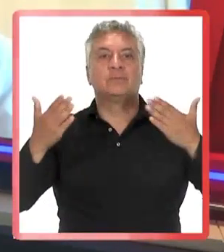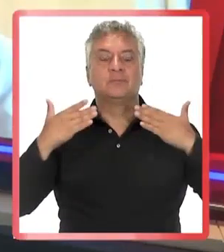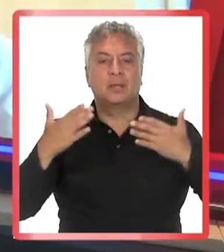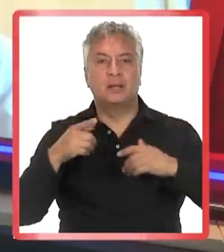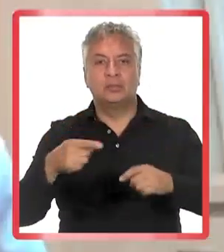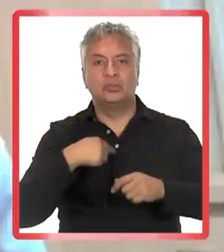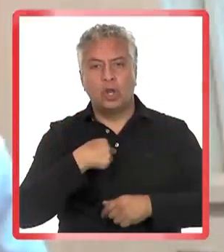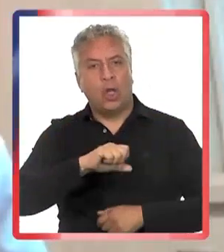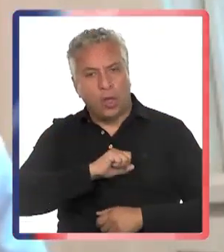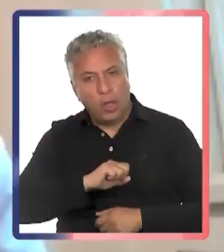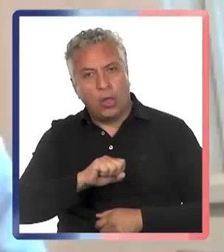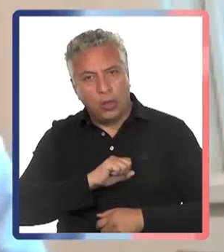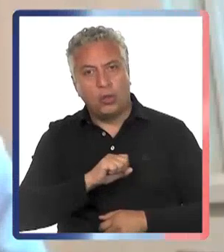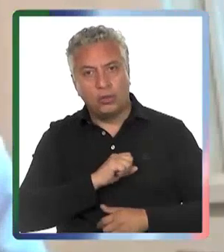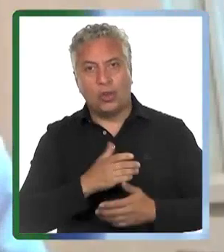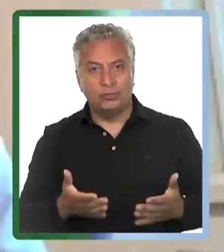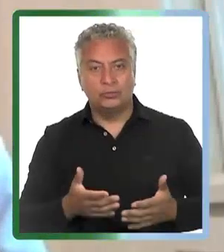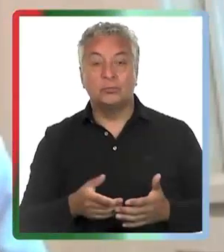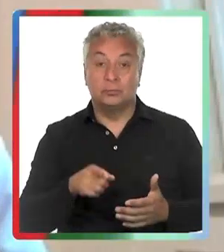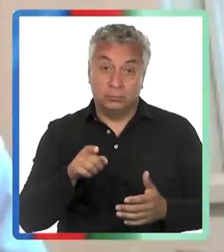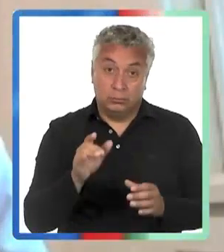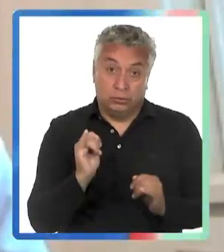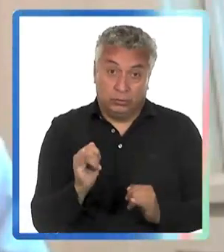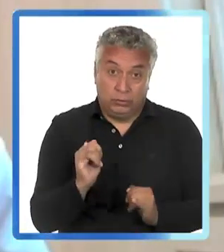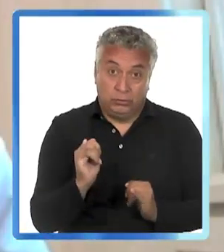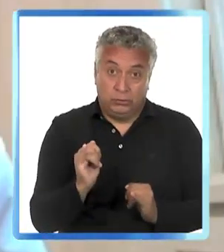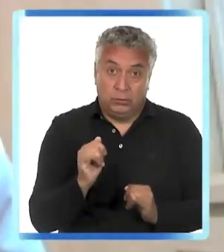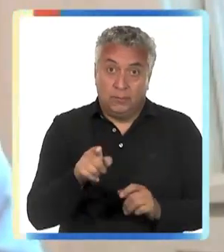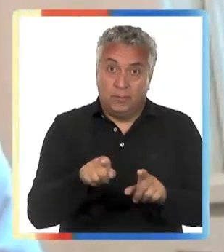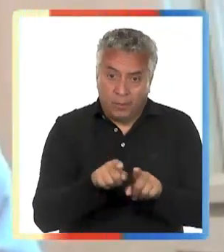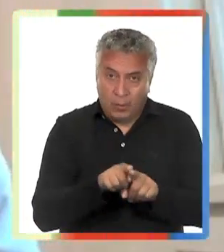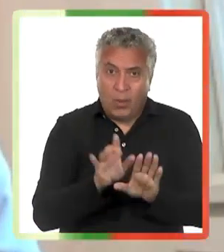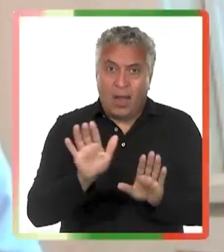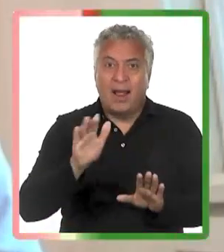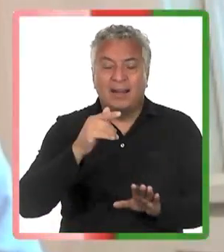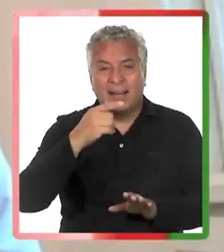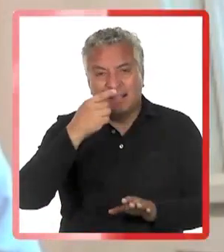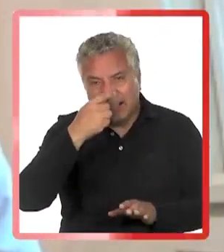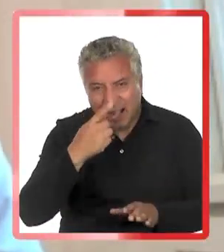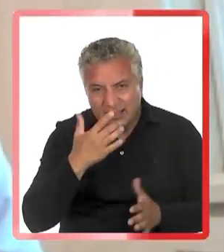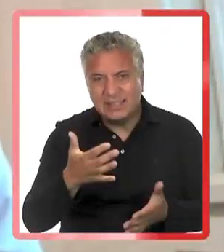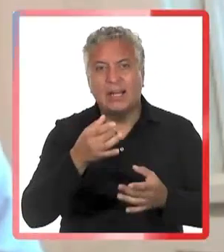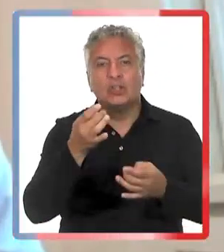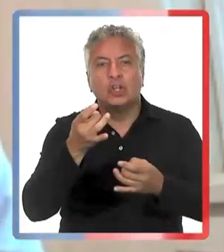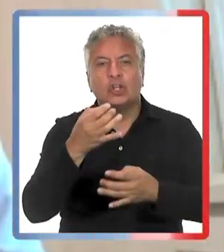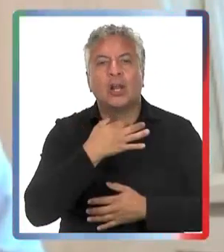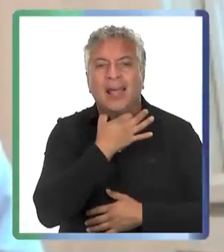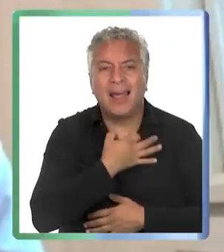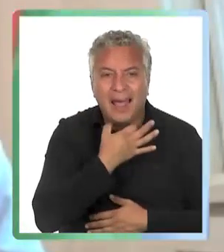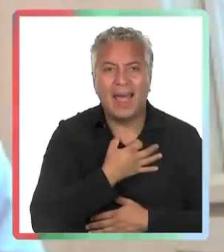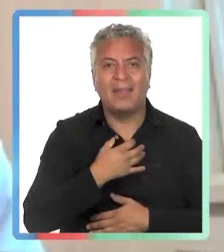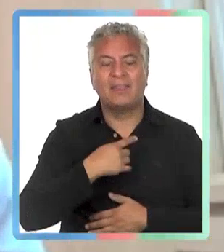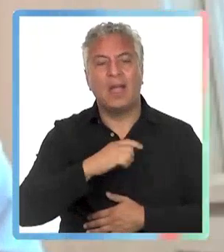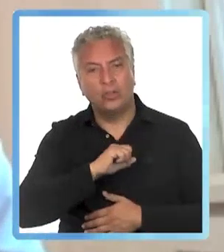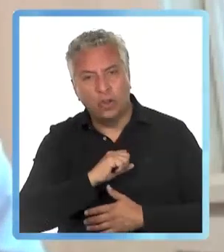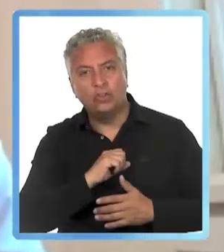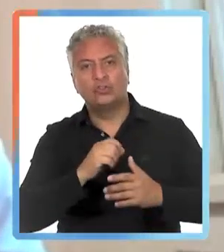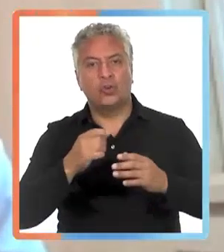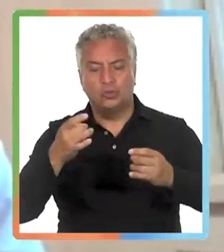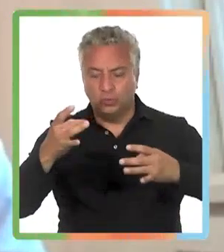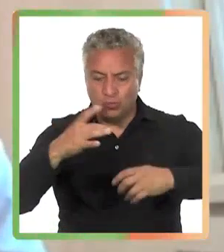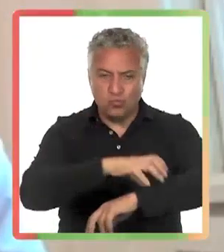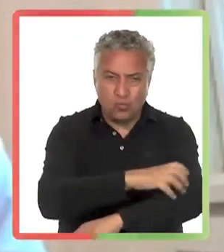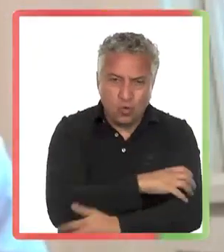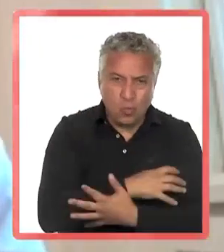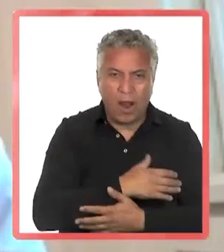tengo tos. Los síntomas son como de una gripe, ¿no es cierto?, o sea, secreción nasal, dolor de garganta, tos, ¿no es cierto?, dolores musculares,